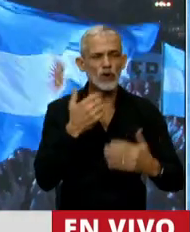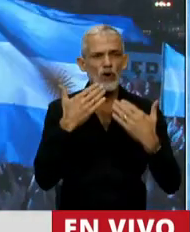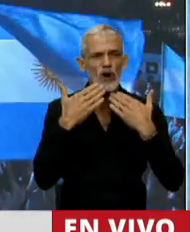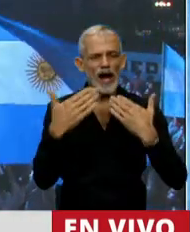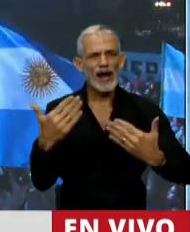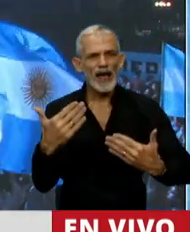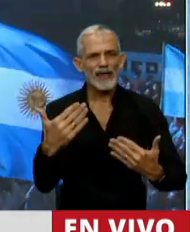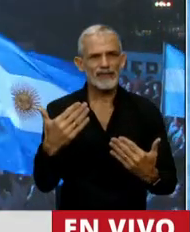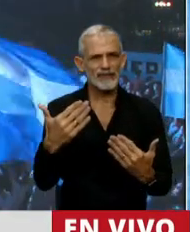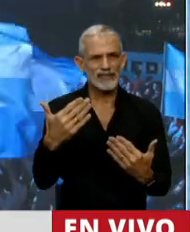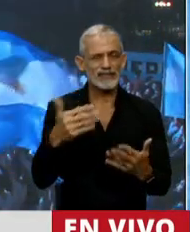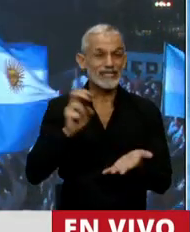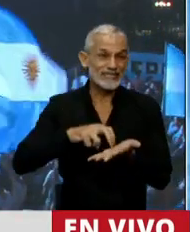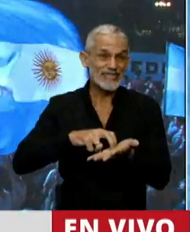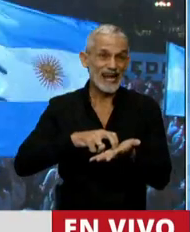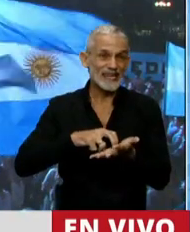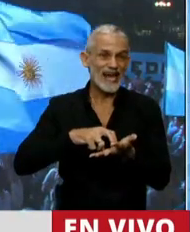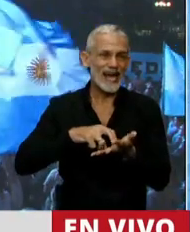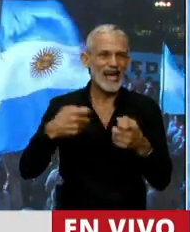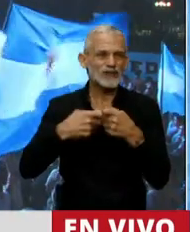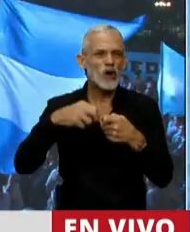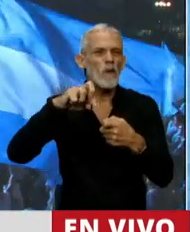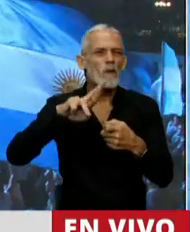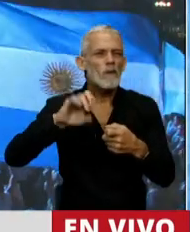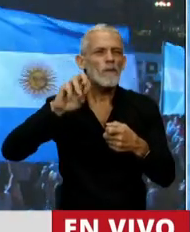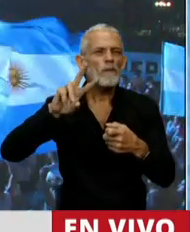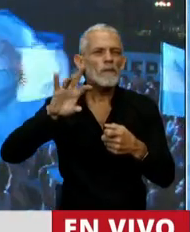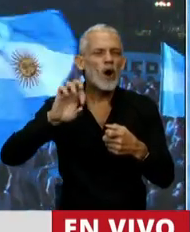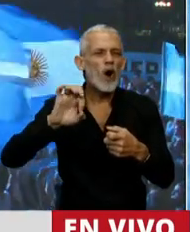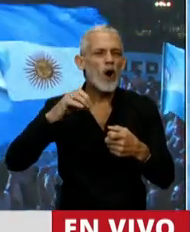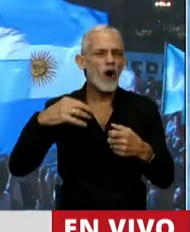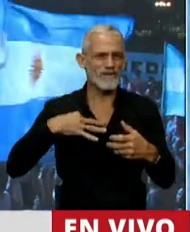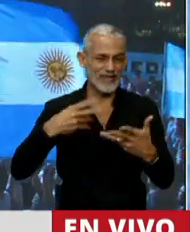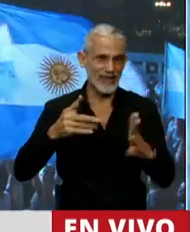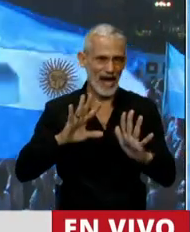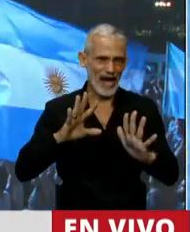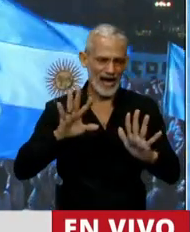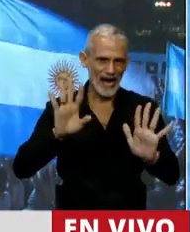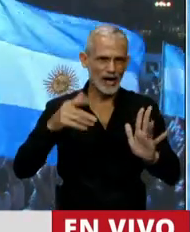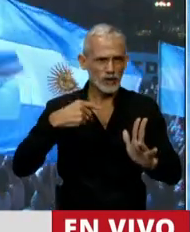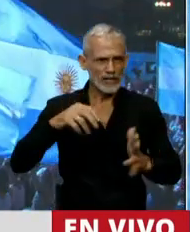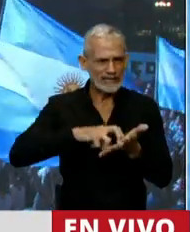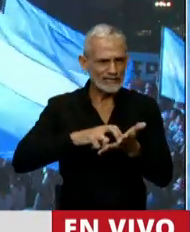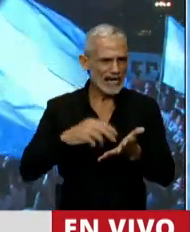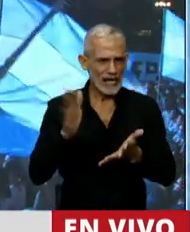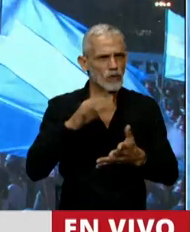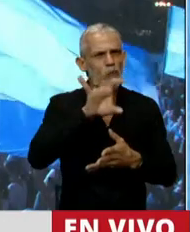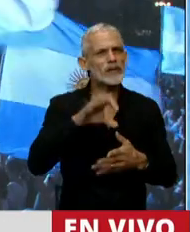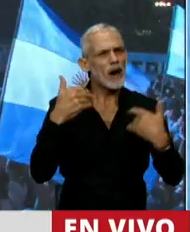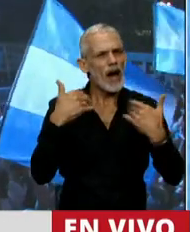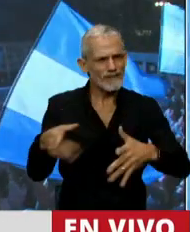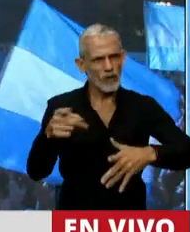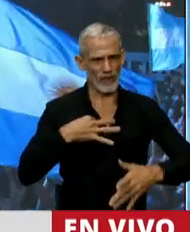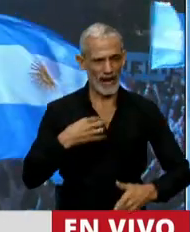agradecerle. Salta es provida. La mayoría de los salteños debemos reconocer el provida. Yo quiero agradecerles